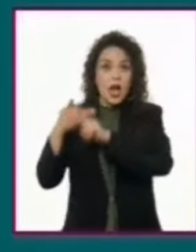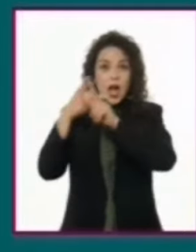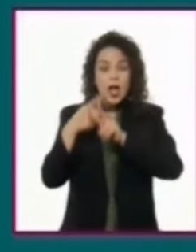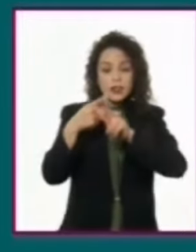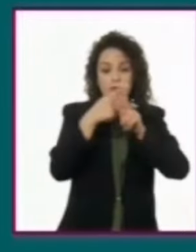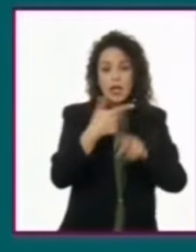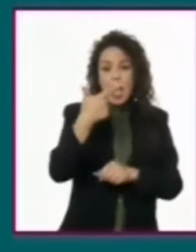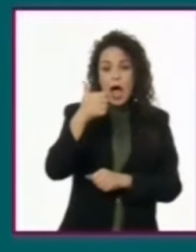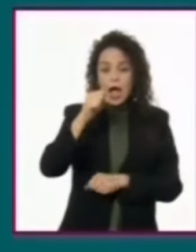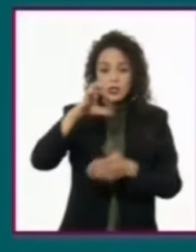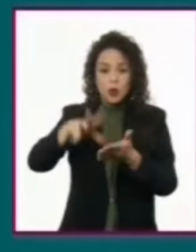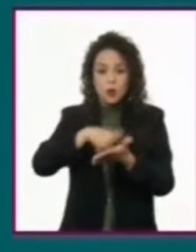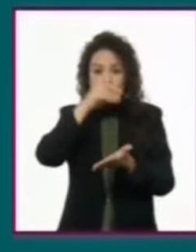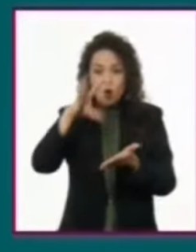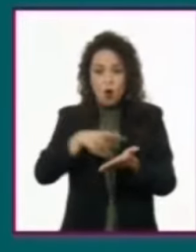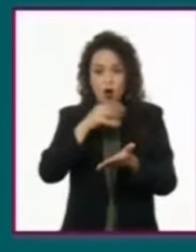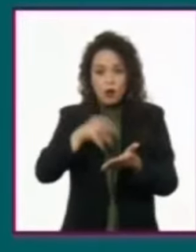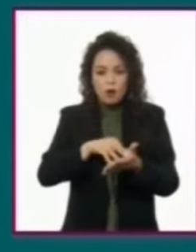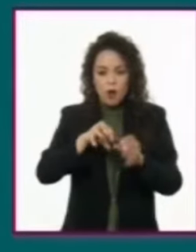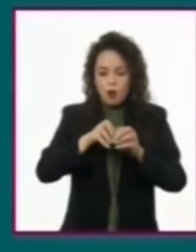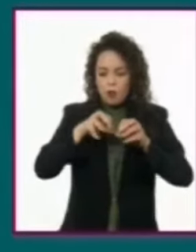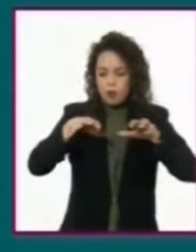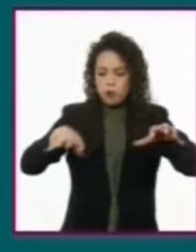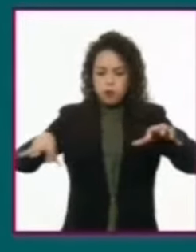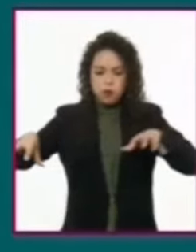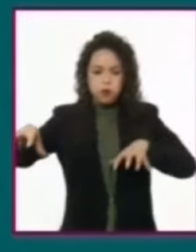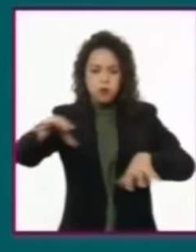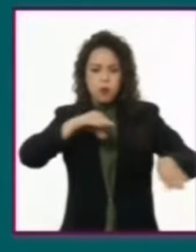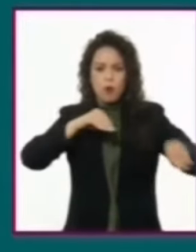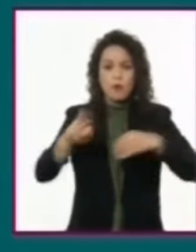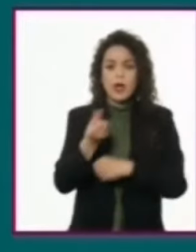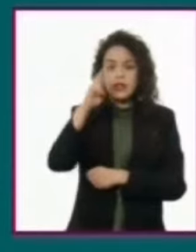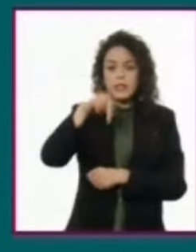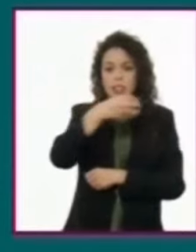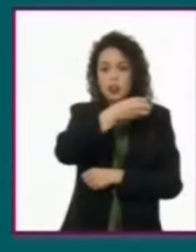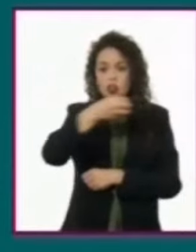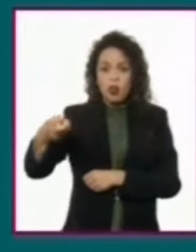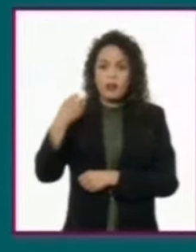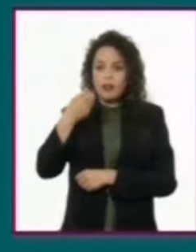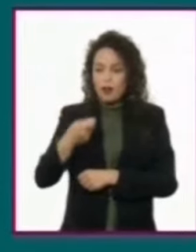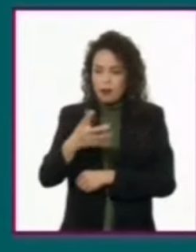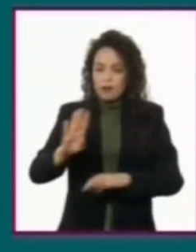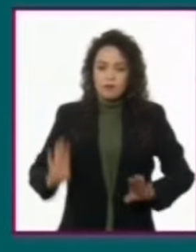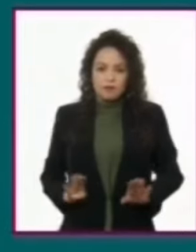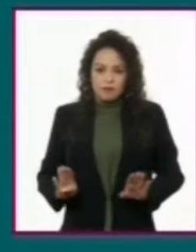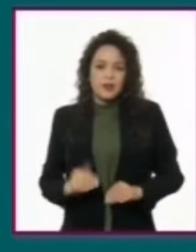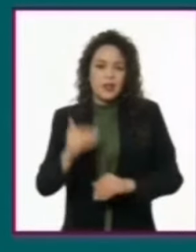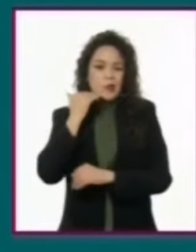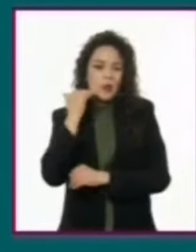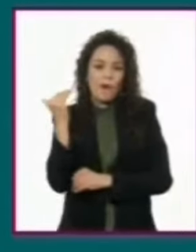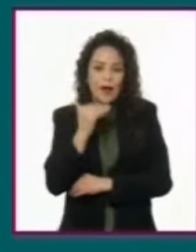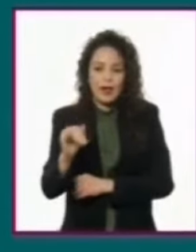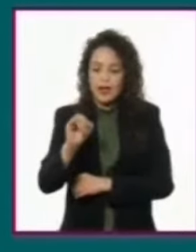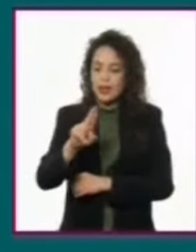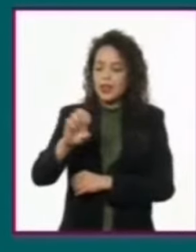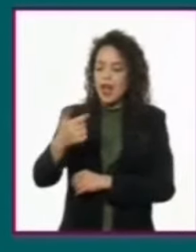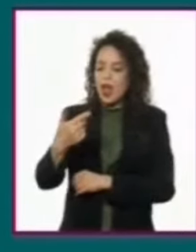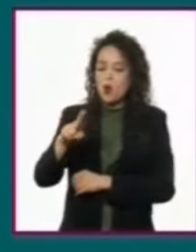gas y polvo se esparcen al azar, se les clasifica del tipo irregular. Estas